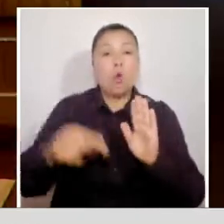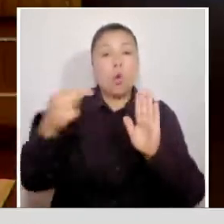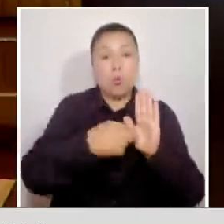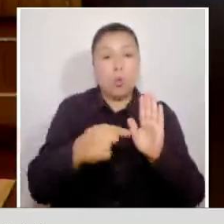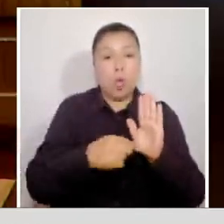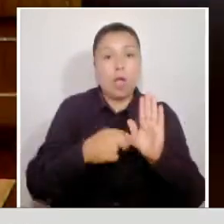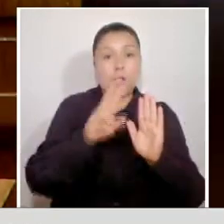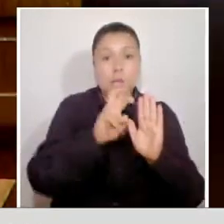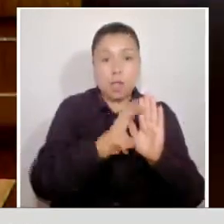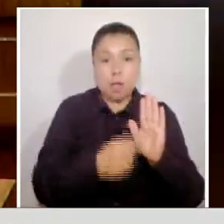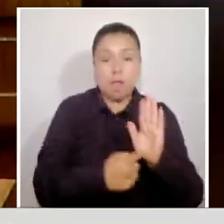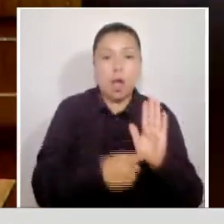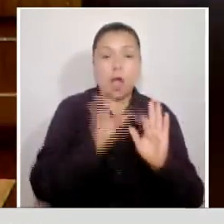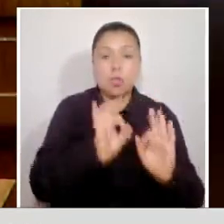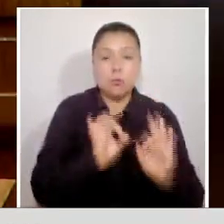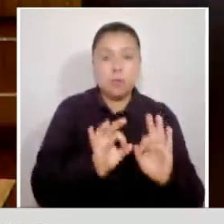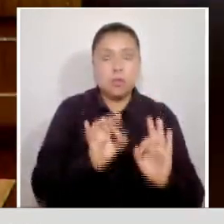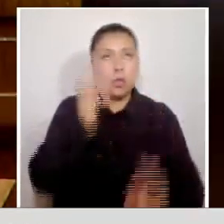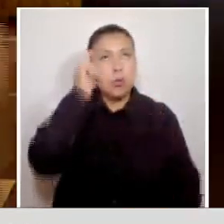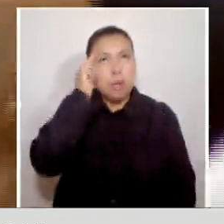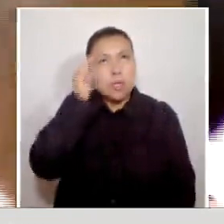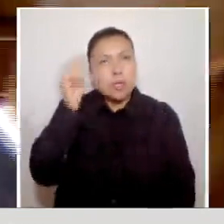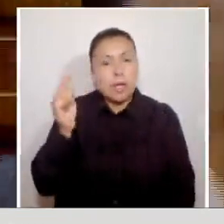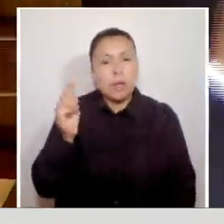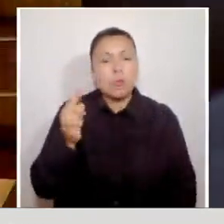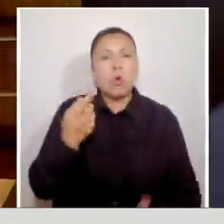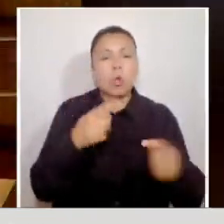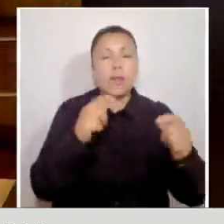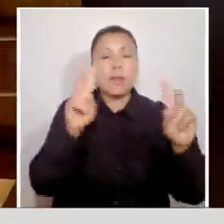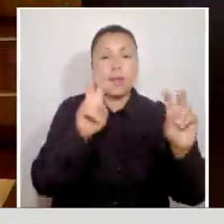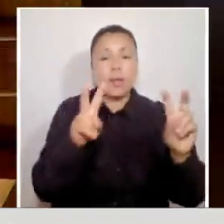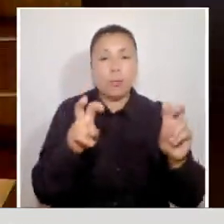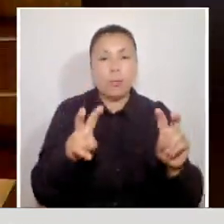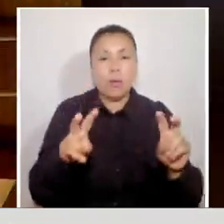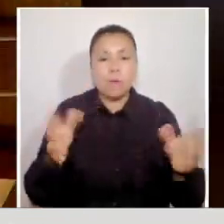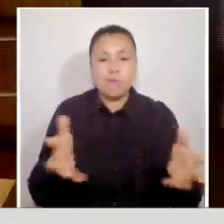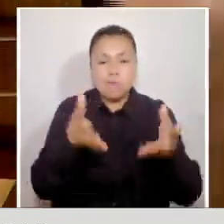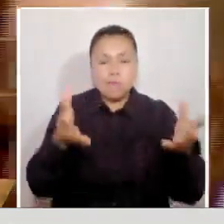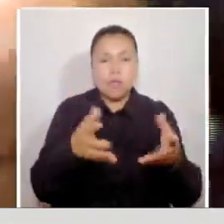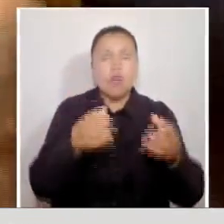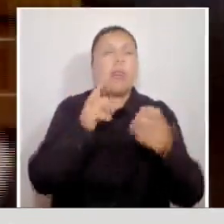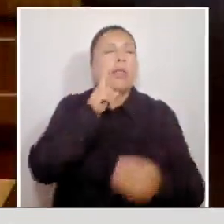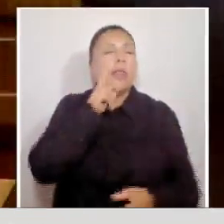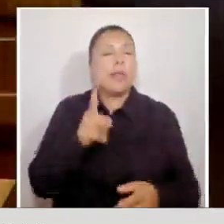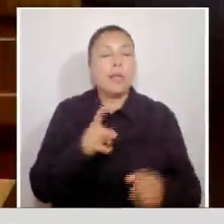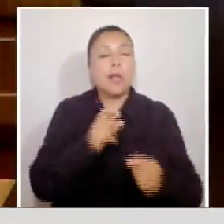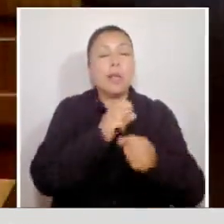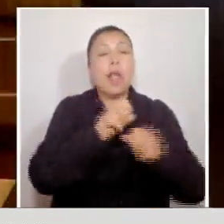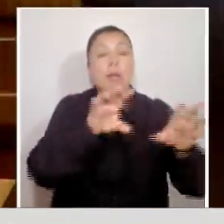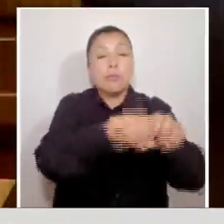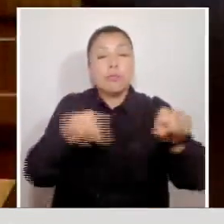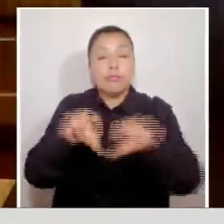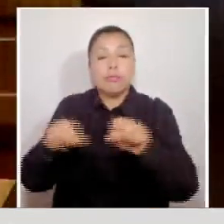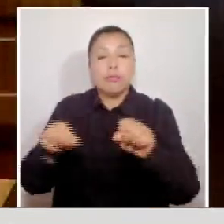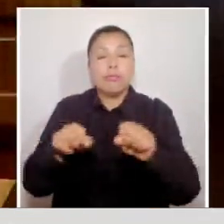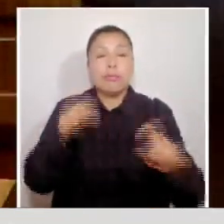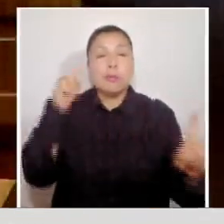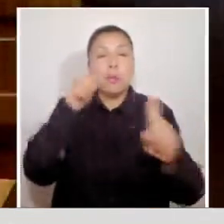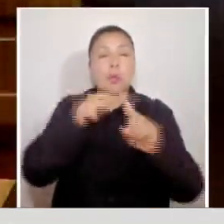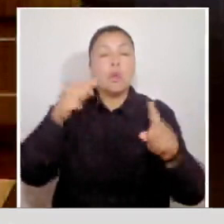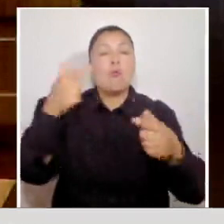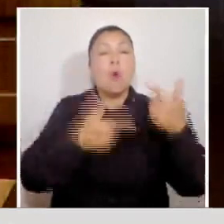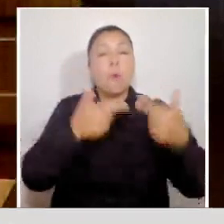materia especialmente considerando que tratan sobre un tema que tiene el potencial de contar con múltiples acuerdos desde el punto de vista político Muchas